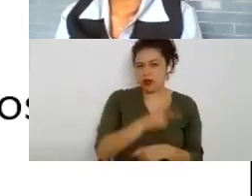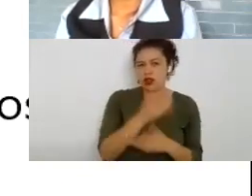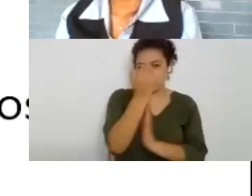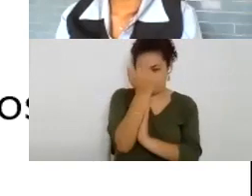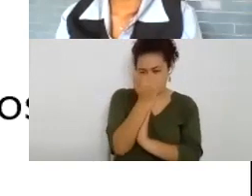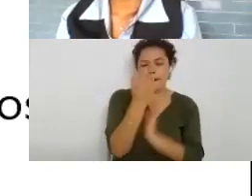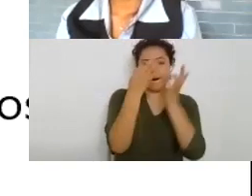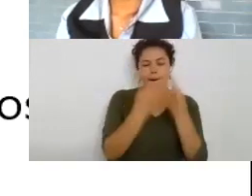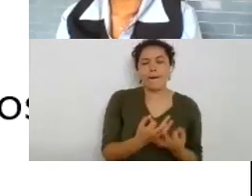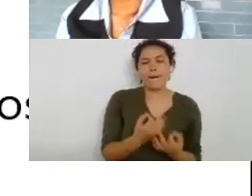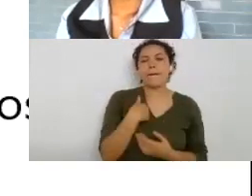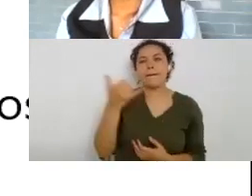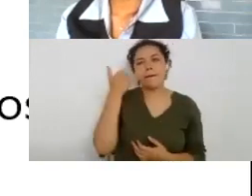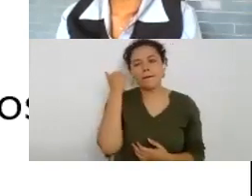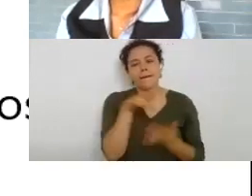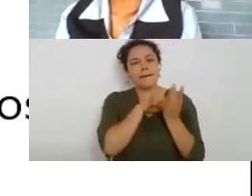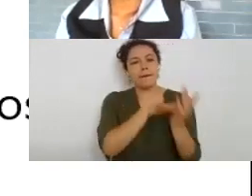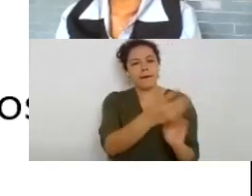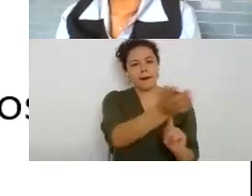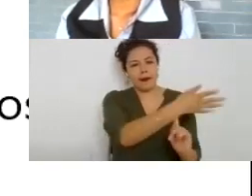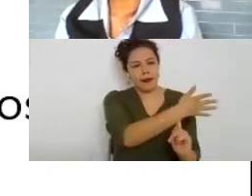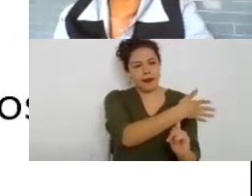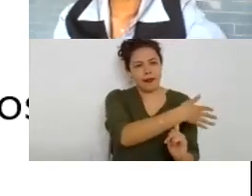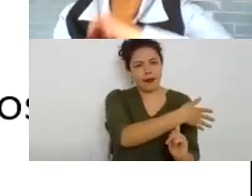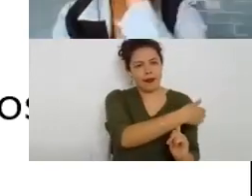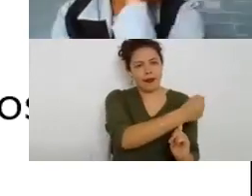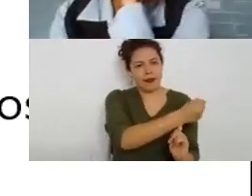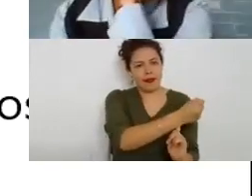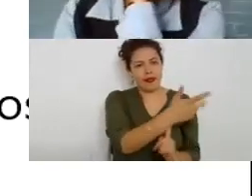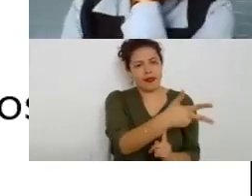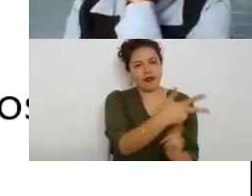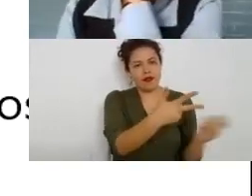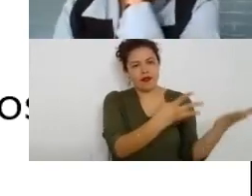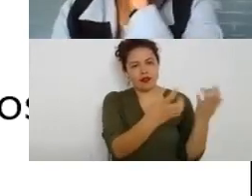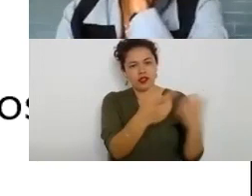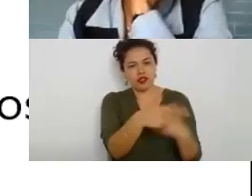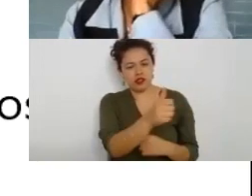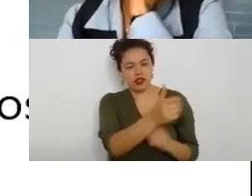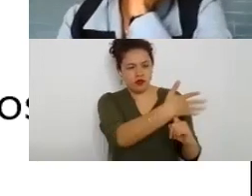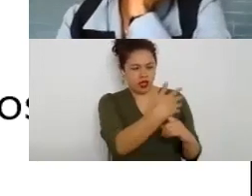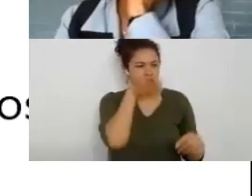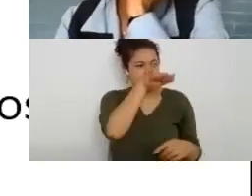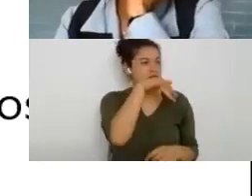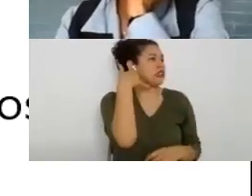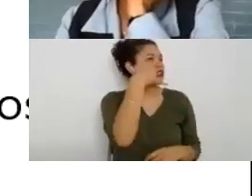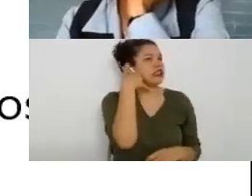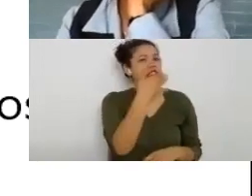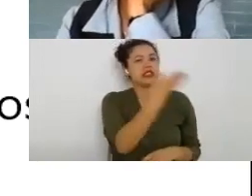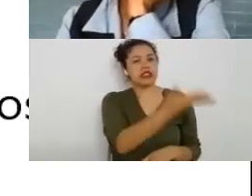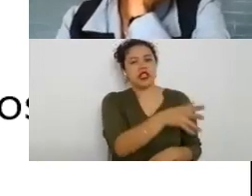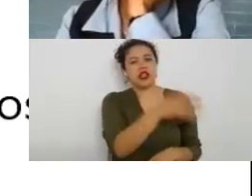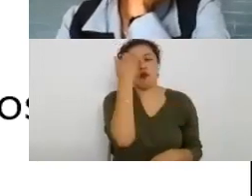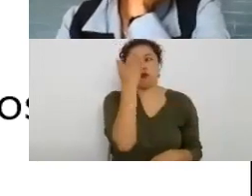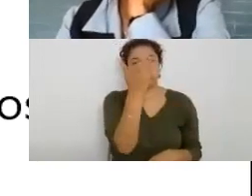decir, yo ya pedí el apoyo mediante el 911 de una ambulancia. Está tardando